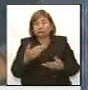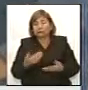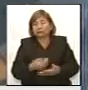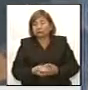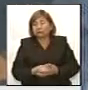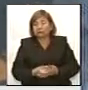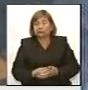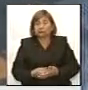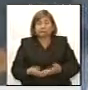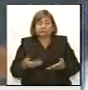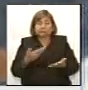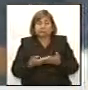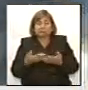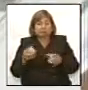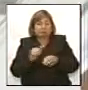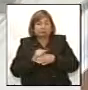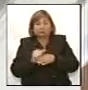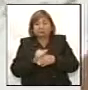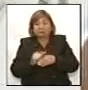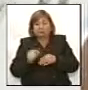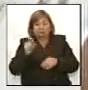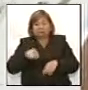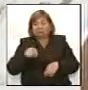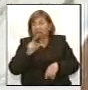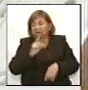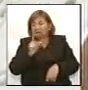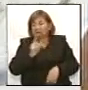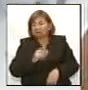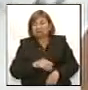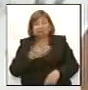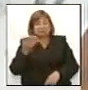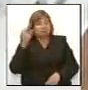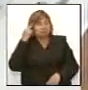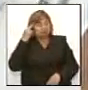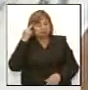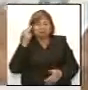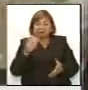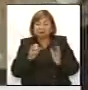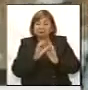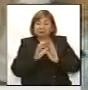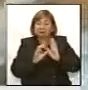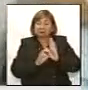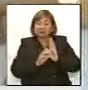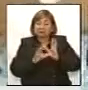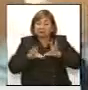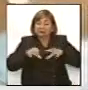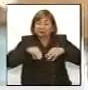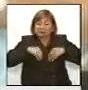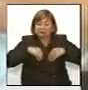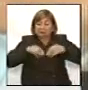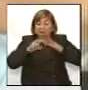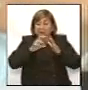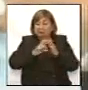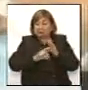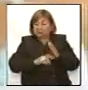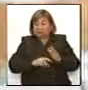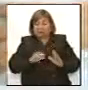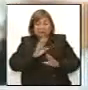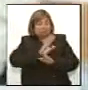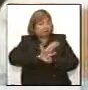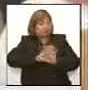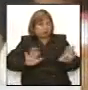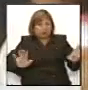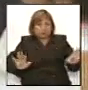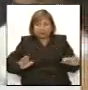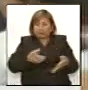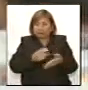ha devenido en una práctica innecesaria. Por ello, la Comisión de Constitución aprobó el proyecto que elimina la